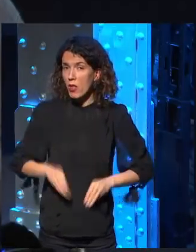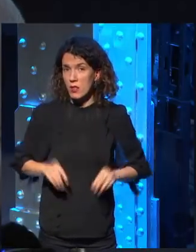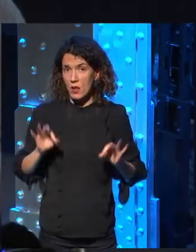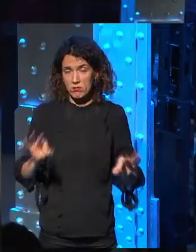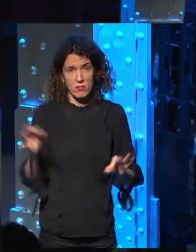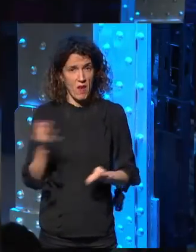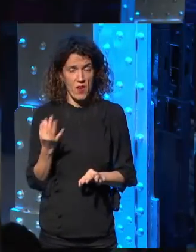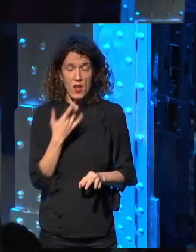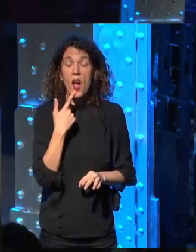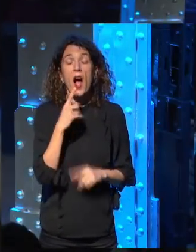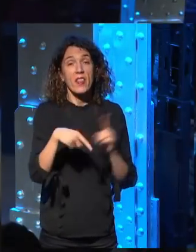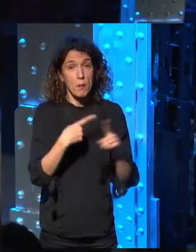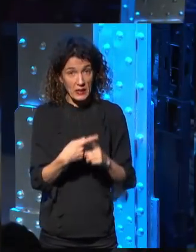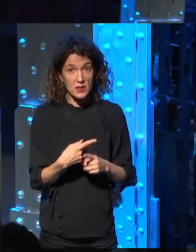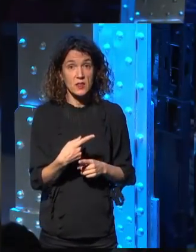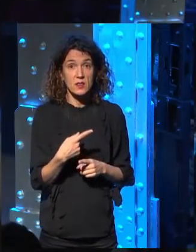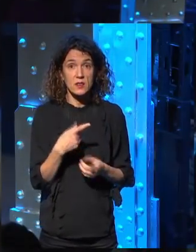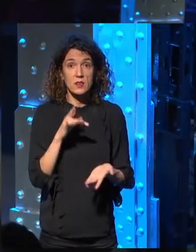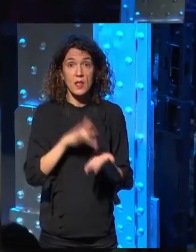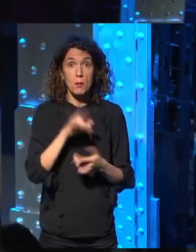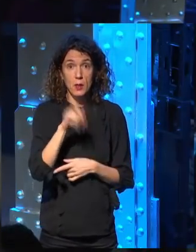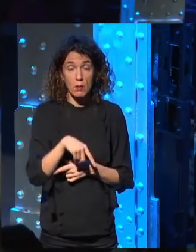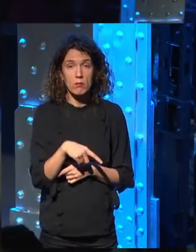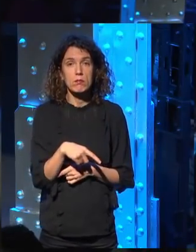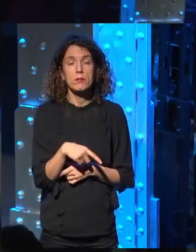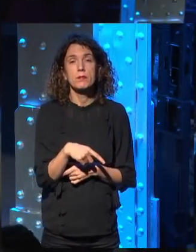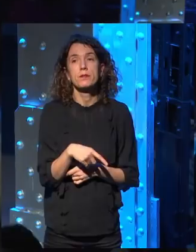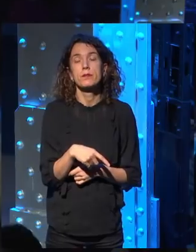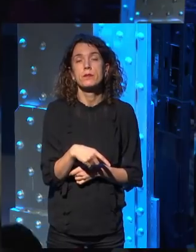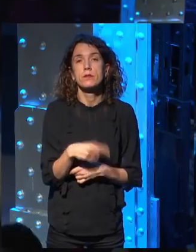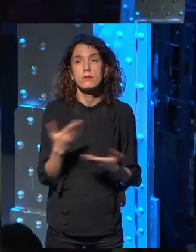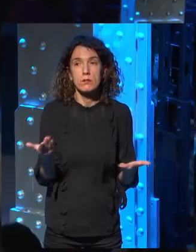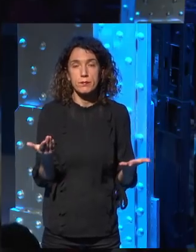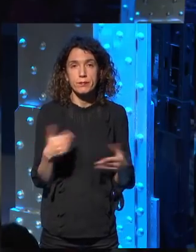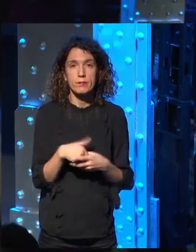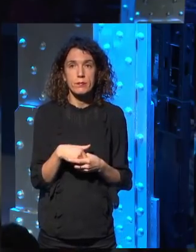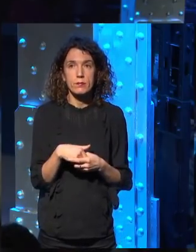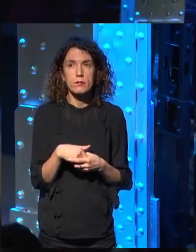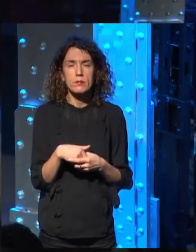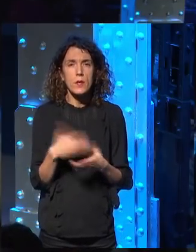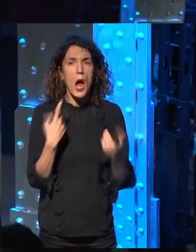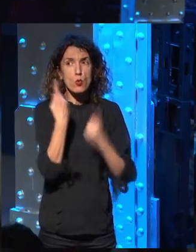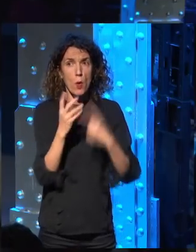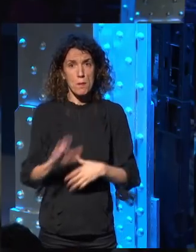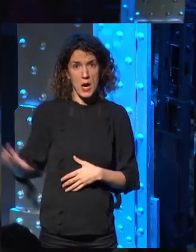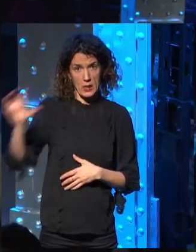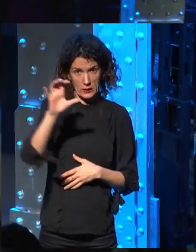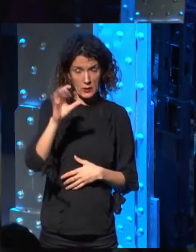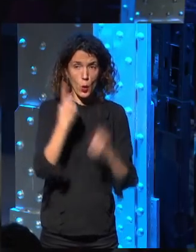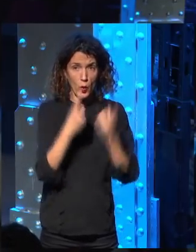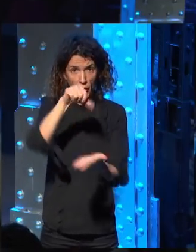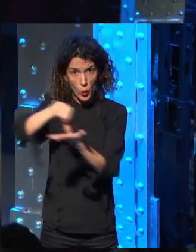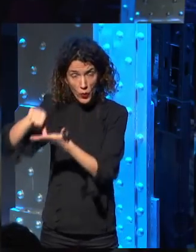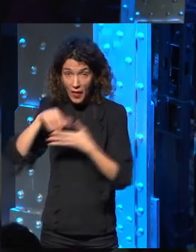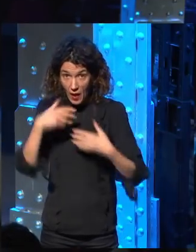Y también tenemos que decir que en determinados países y en determinadas